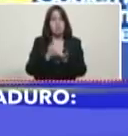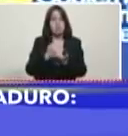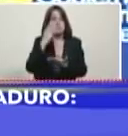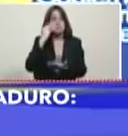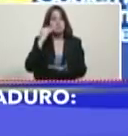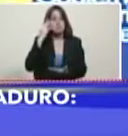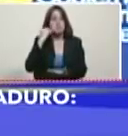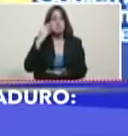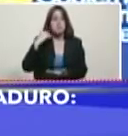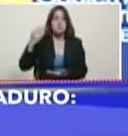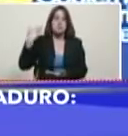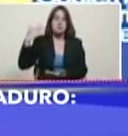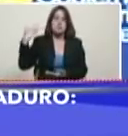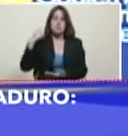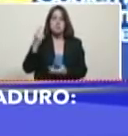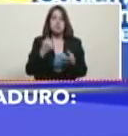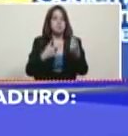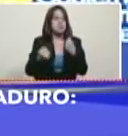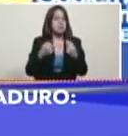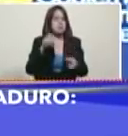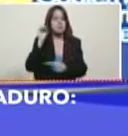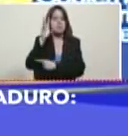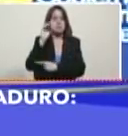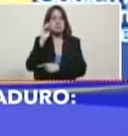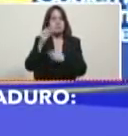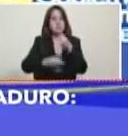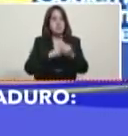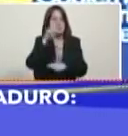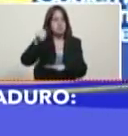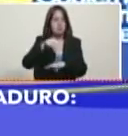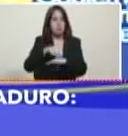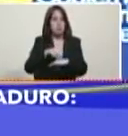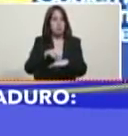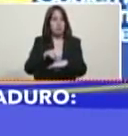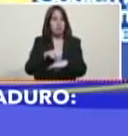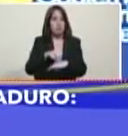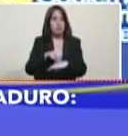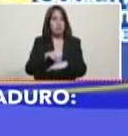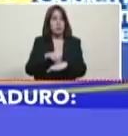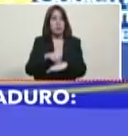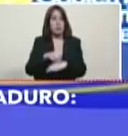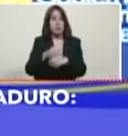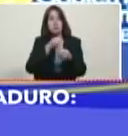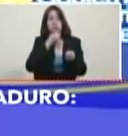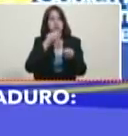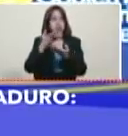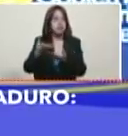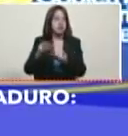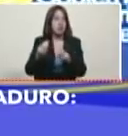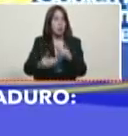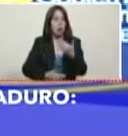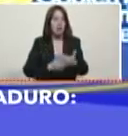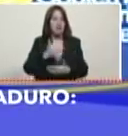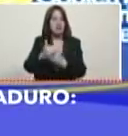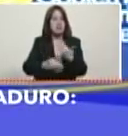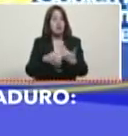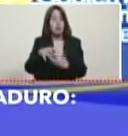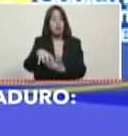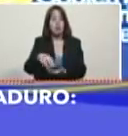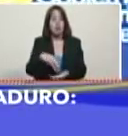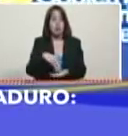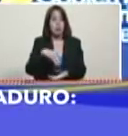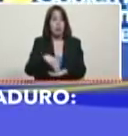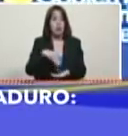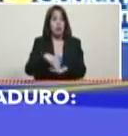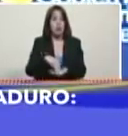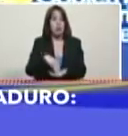una jornada económica que tuvimos a nivel nacional, nos contara también cómo viene avanzando el estado Miranda,